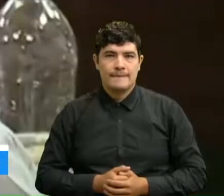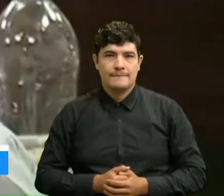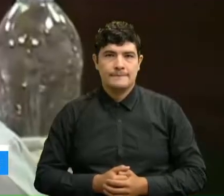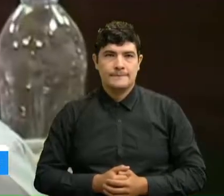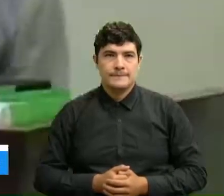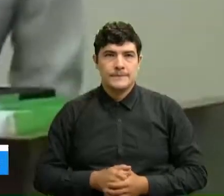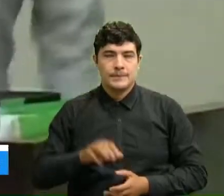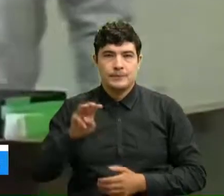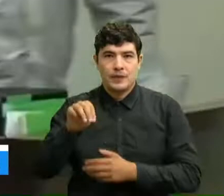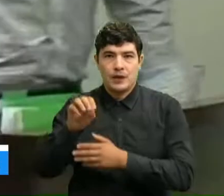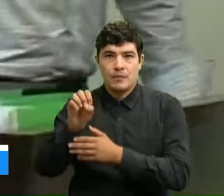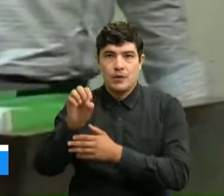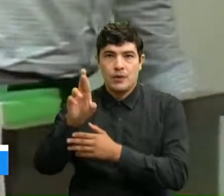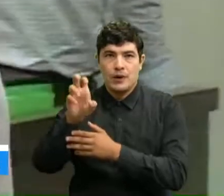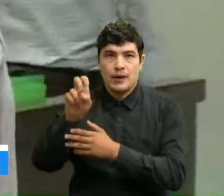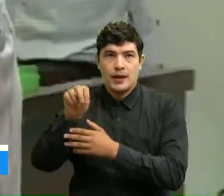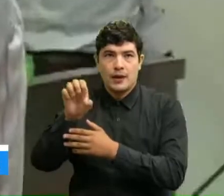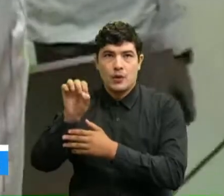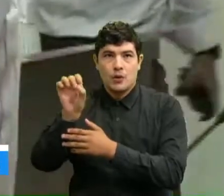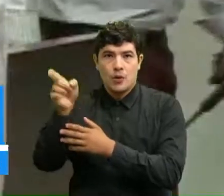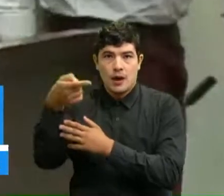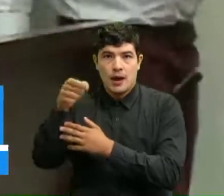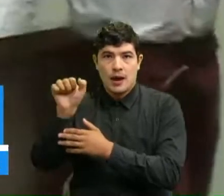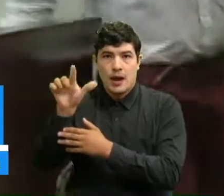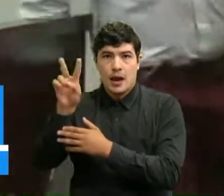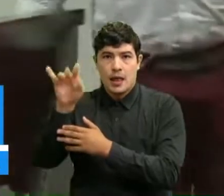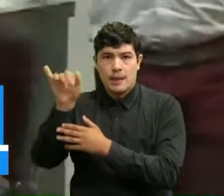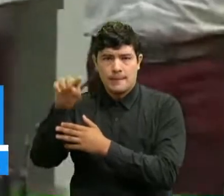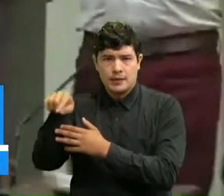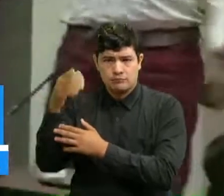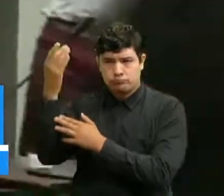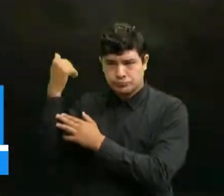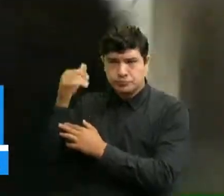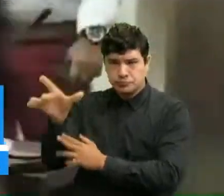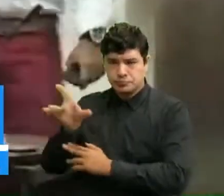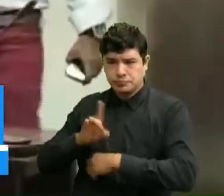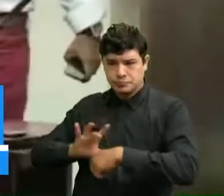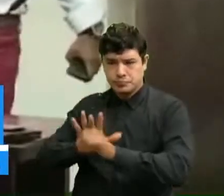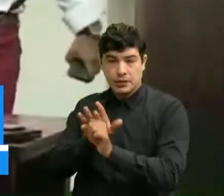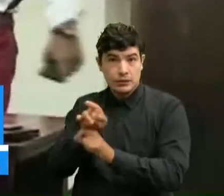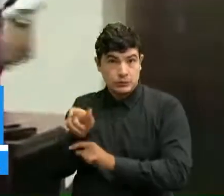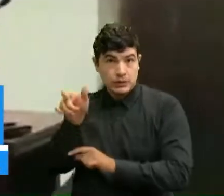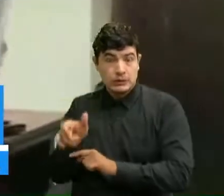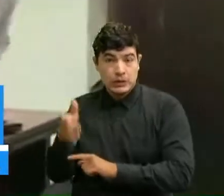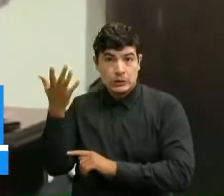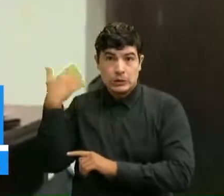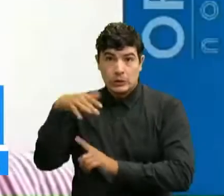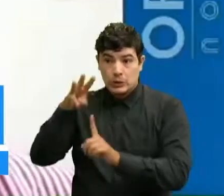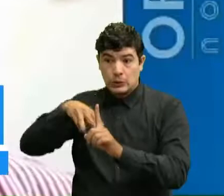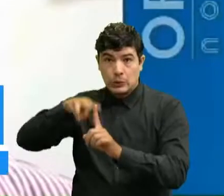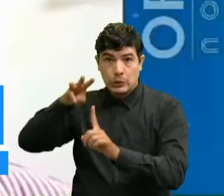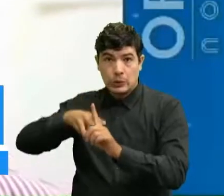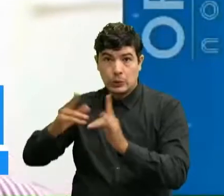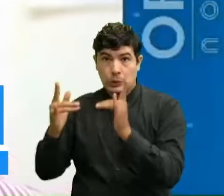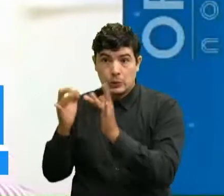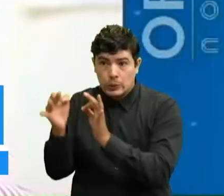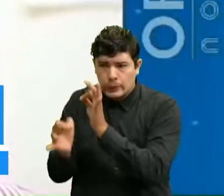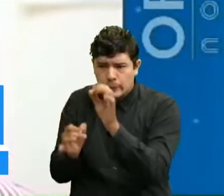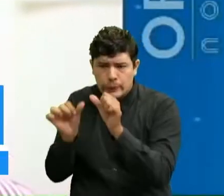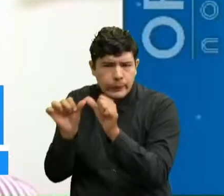moreno galvis se logró recuperar del contagio de el coronavirus luego de estar por tres meses en la unidad de cuidados